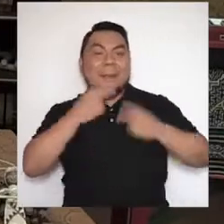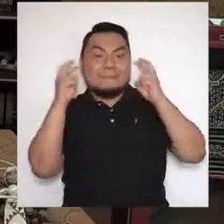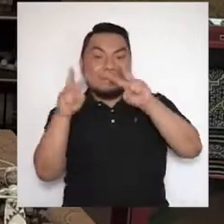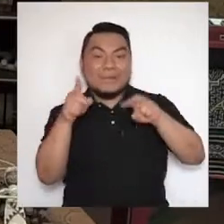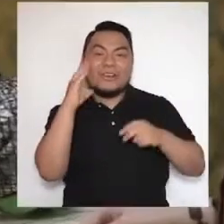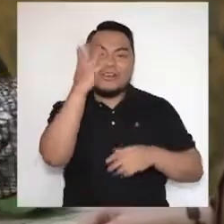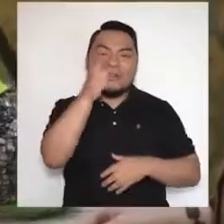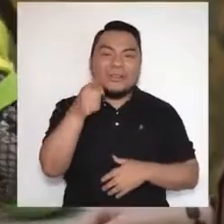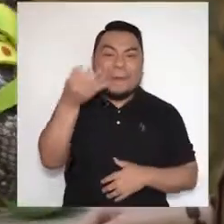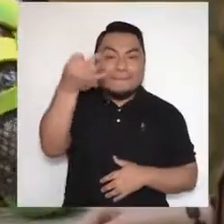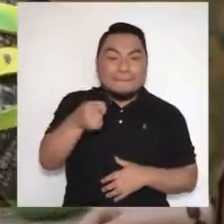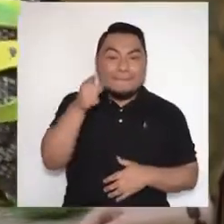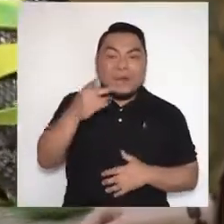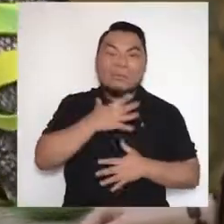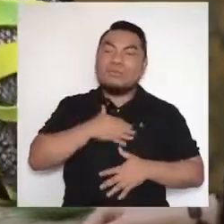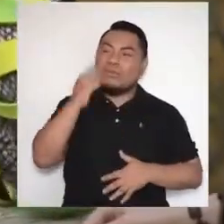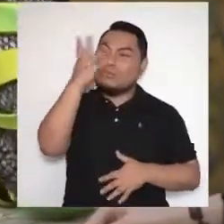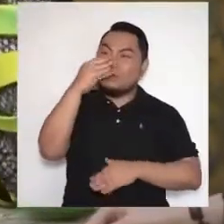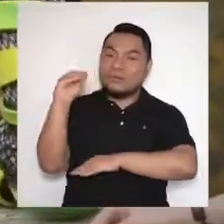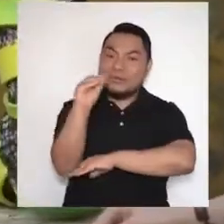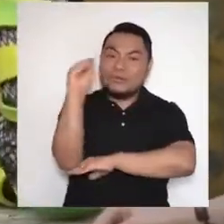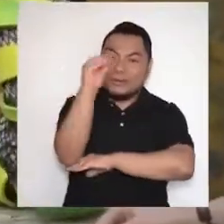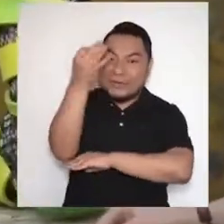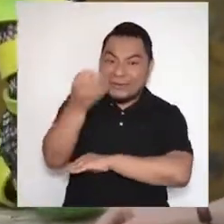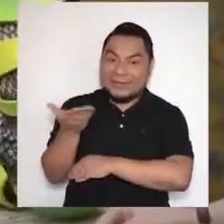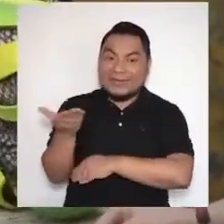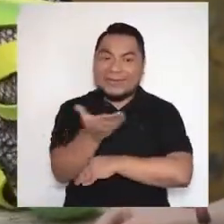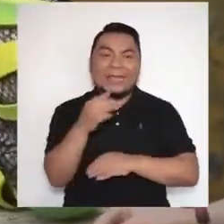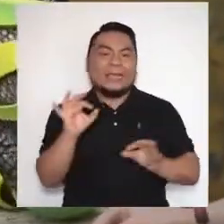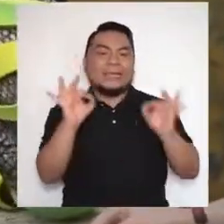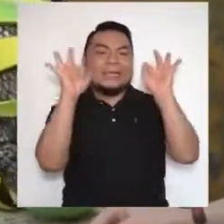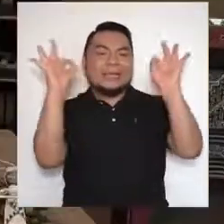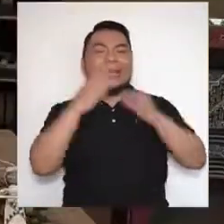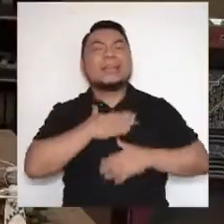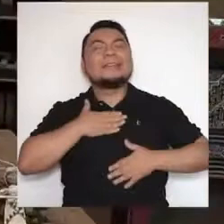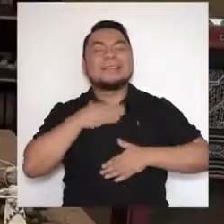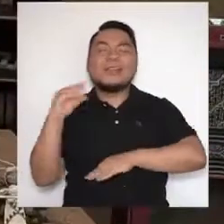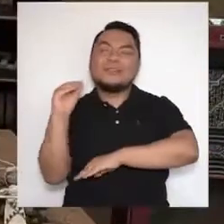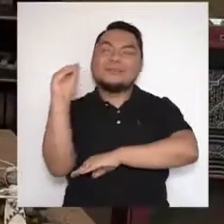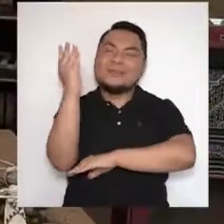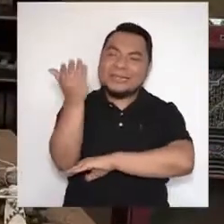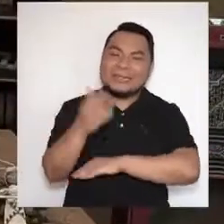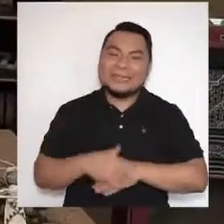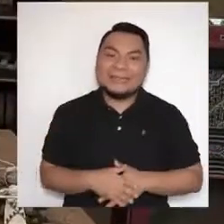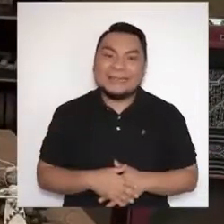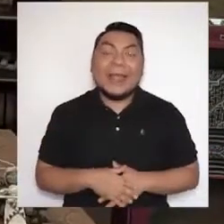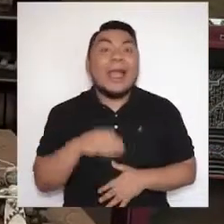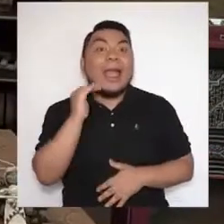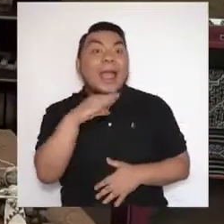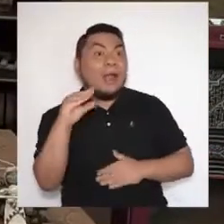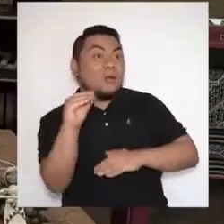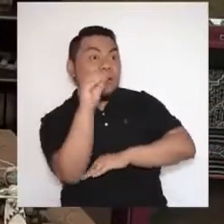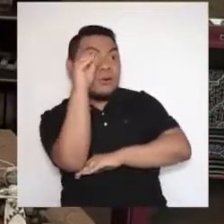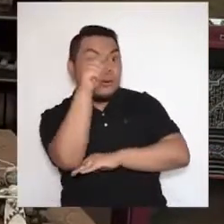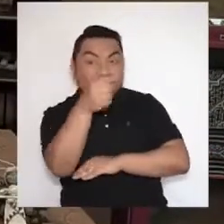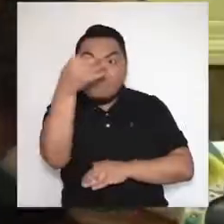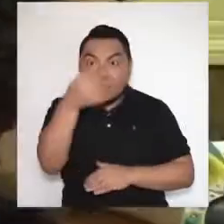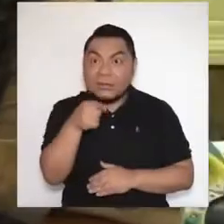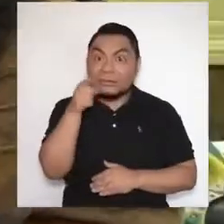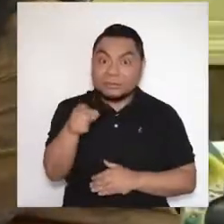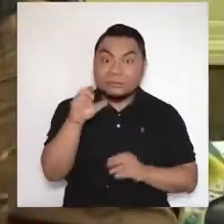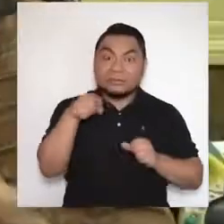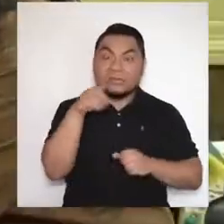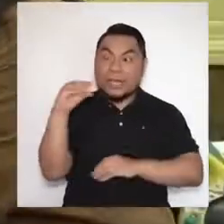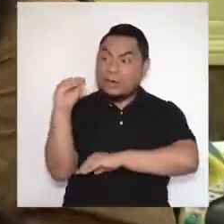roni? ¿Haku? ¿Shipuira? ¿Haku es que hay que matar a las cargas? ¿No hay nunca más de matar a un cuidado? ¡Oh, ¡Ay, anaconda! ¿Y es verdad que